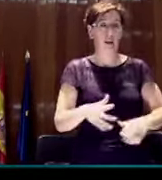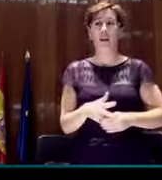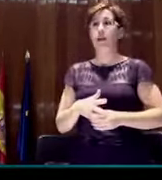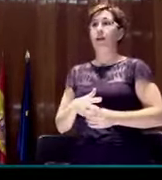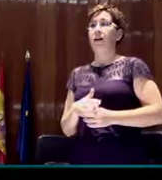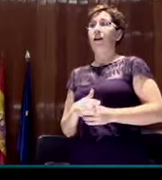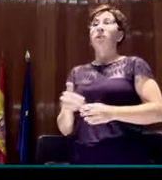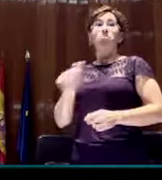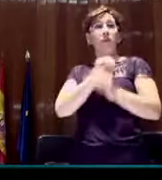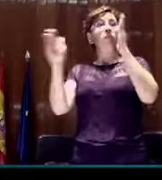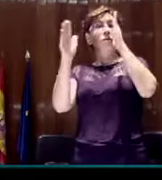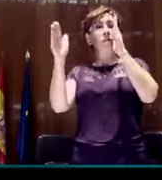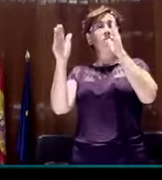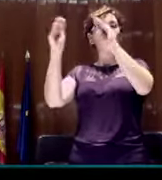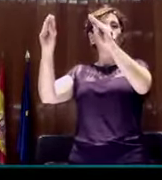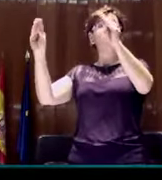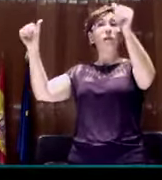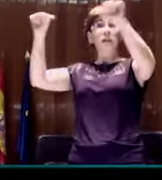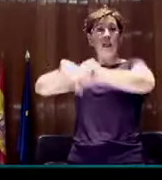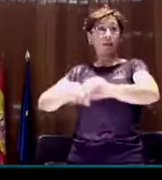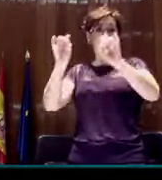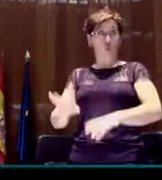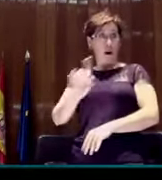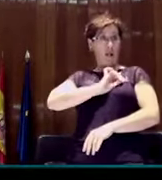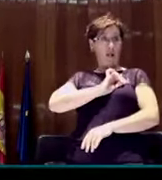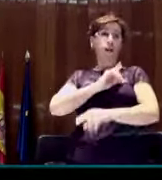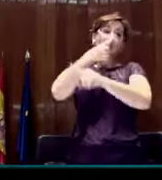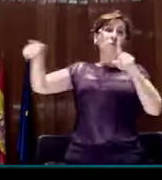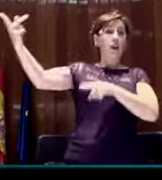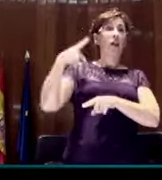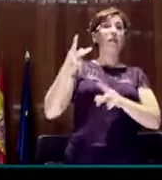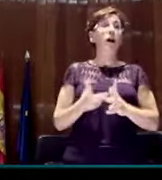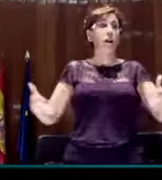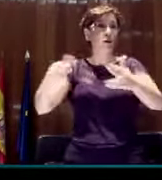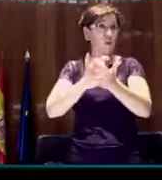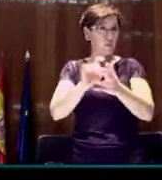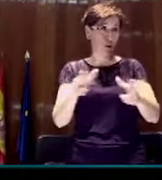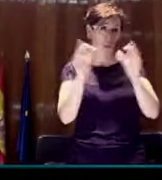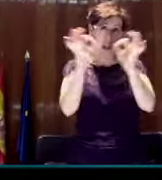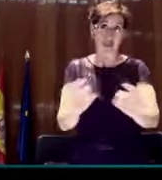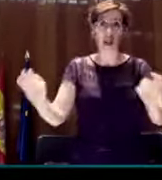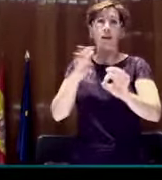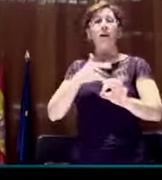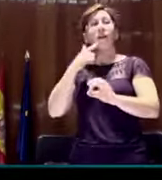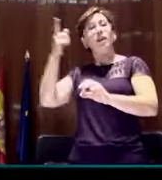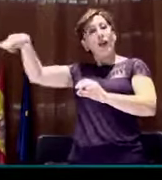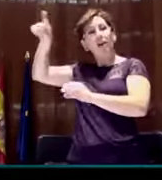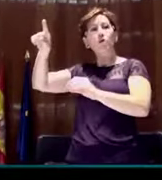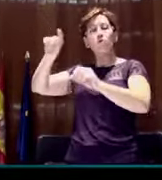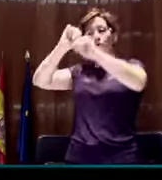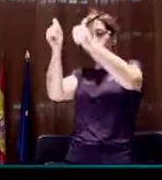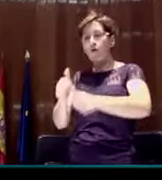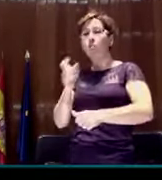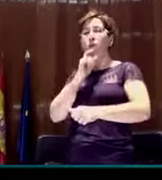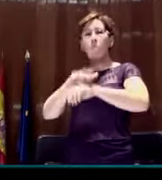tuvo una gran crisis como nosotros, pero a diferencia de nosotros no hicieron recortes en servicios sociales, no hicieron recortes, dejaron caer a los